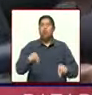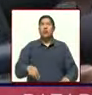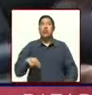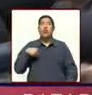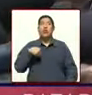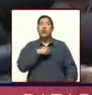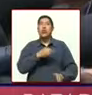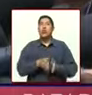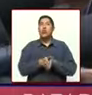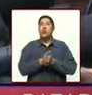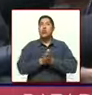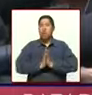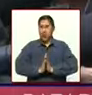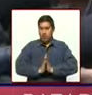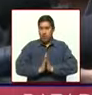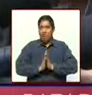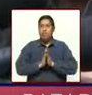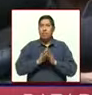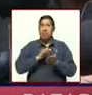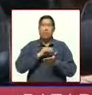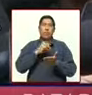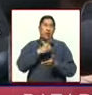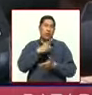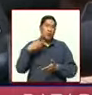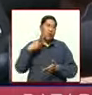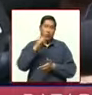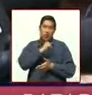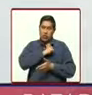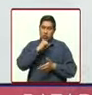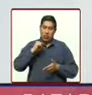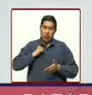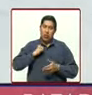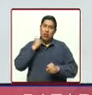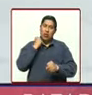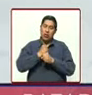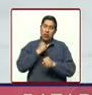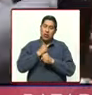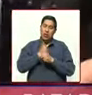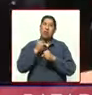Estamos pidiendo simplemente a la Asamblea Legislativa de que trabajen.